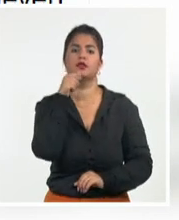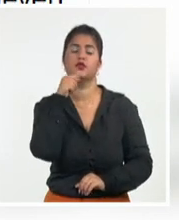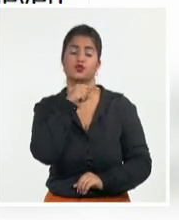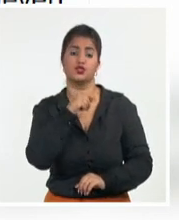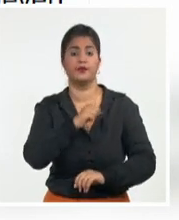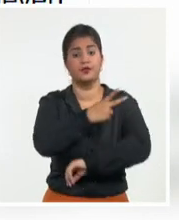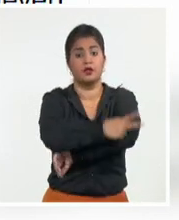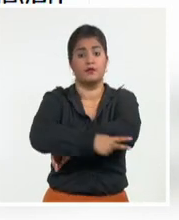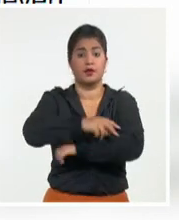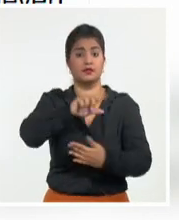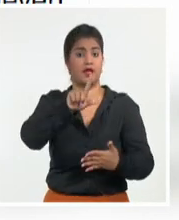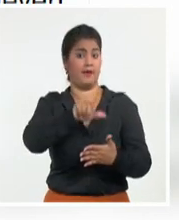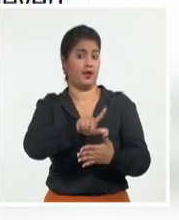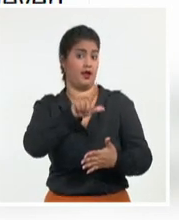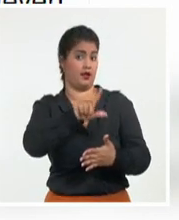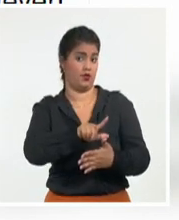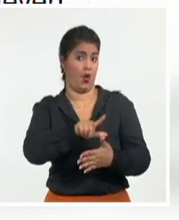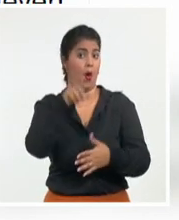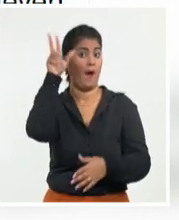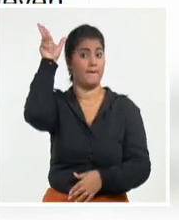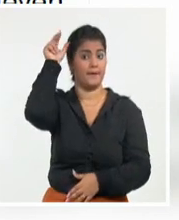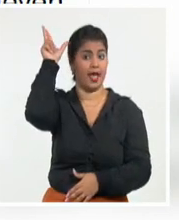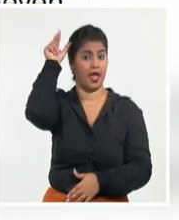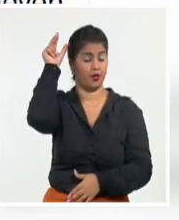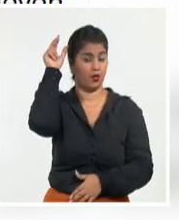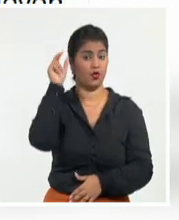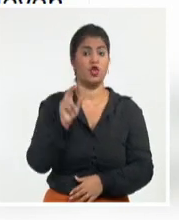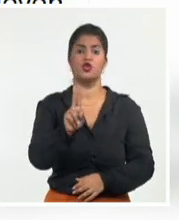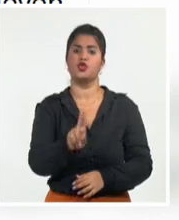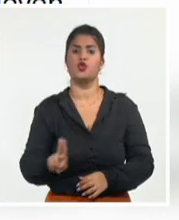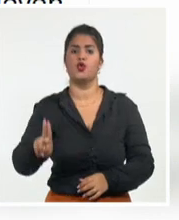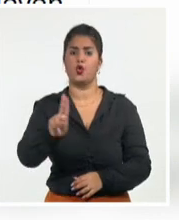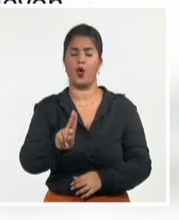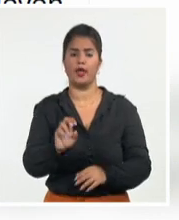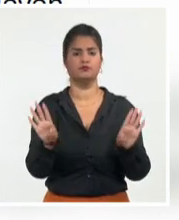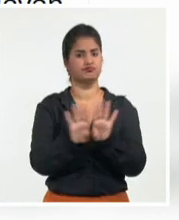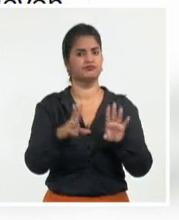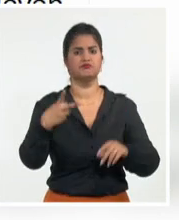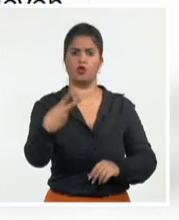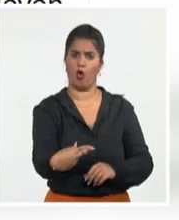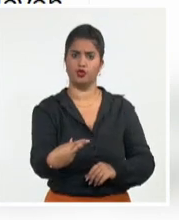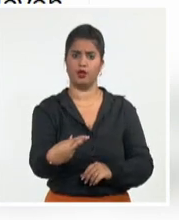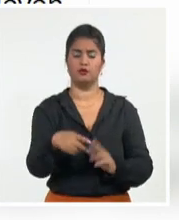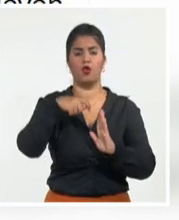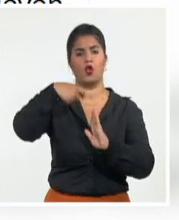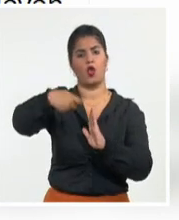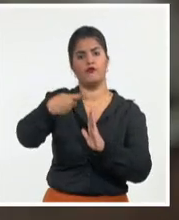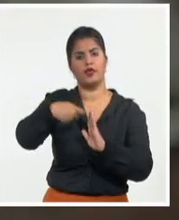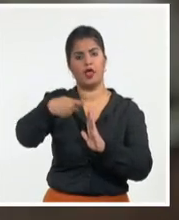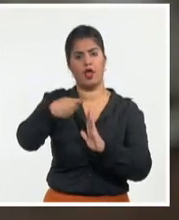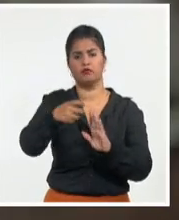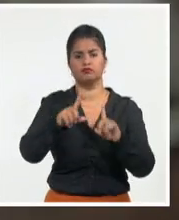y Uruguay, también se bloqueó la señal, acción rechazada con protestas de políticos, activistas y organizaciones gremiales.